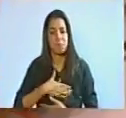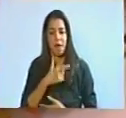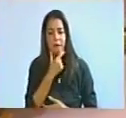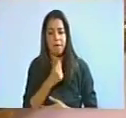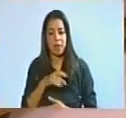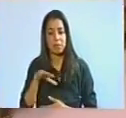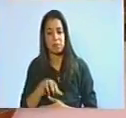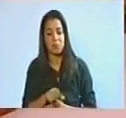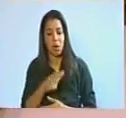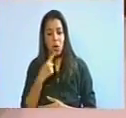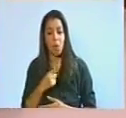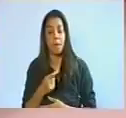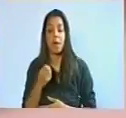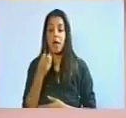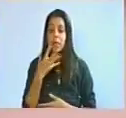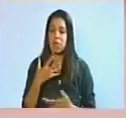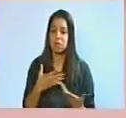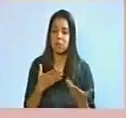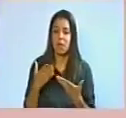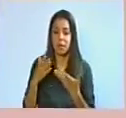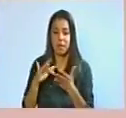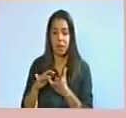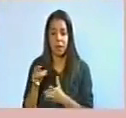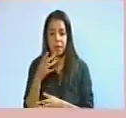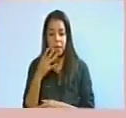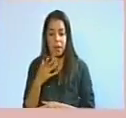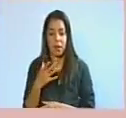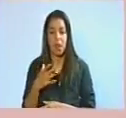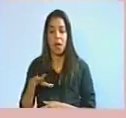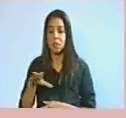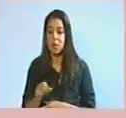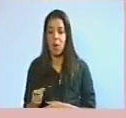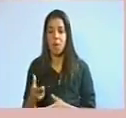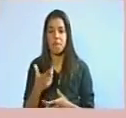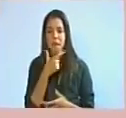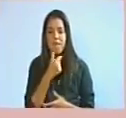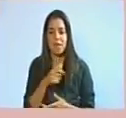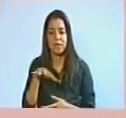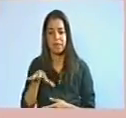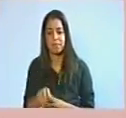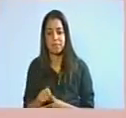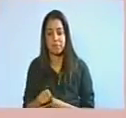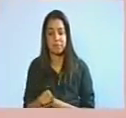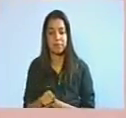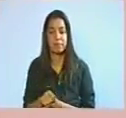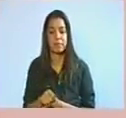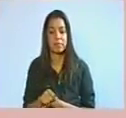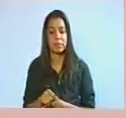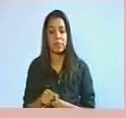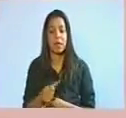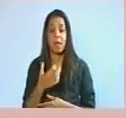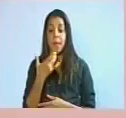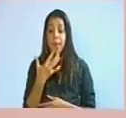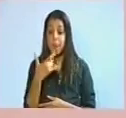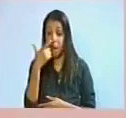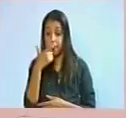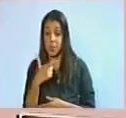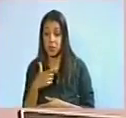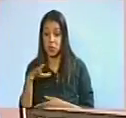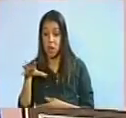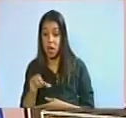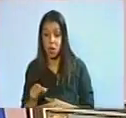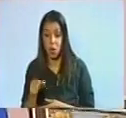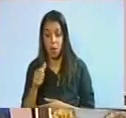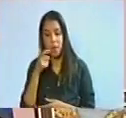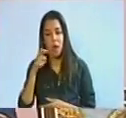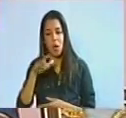a los productos de bienes y servicios, a los bienes y servicios, el acceso a los bienes y servicios? Mientras más acceso tenga nuestro pueblo